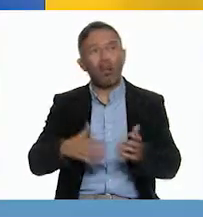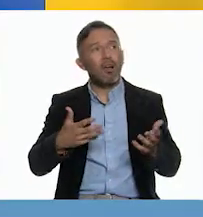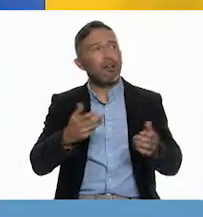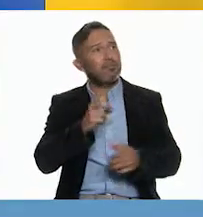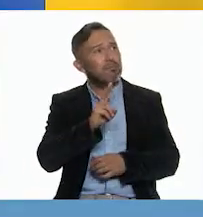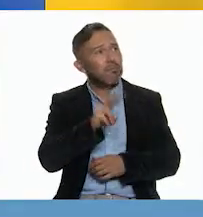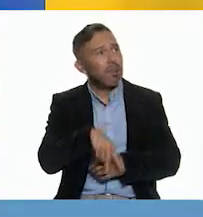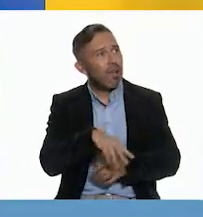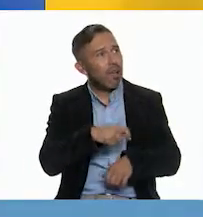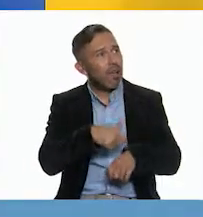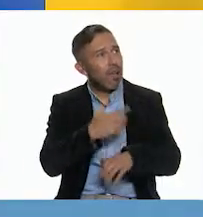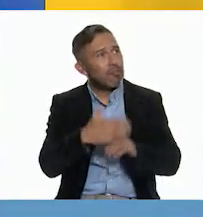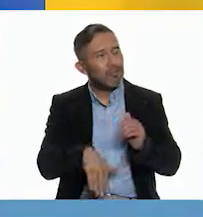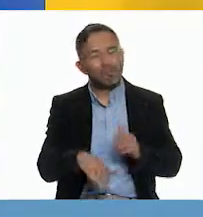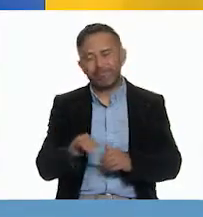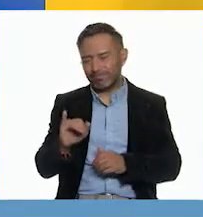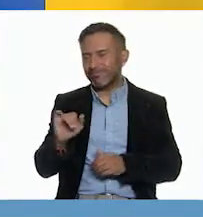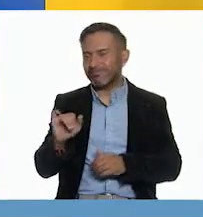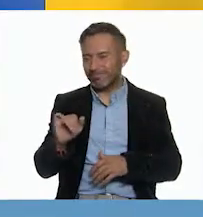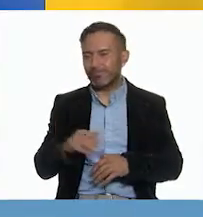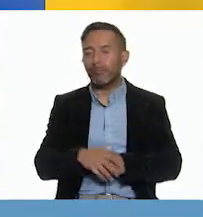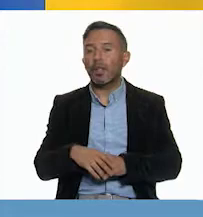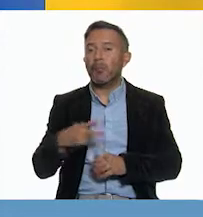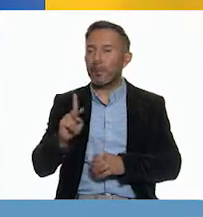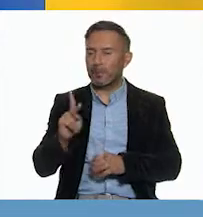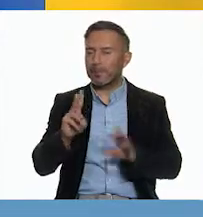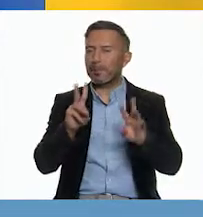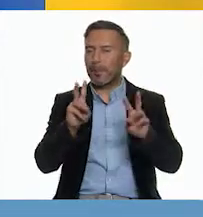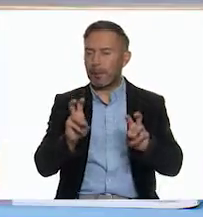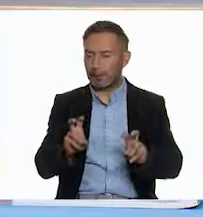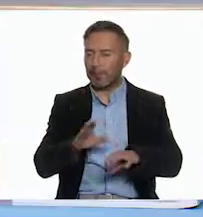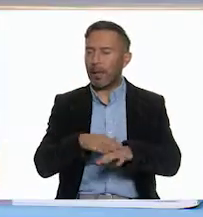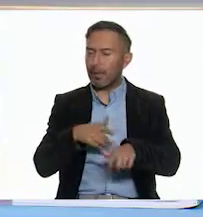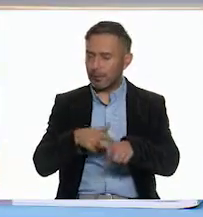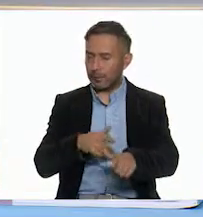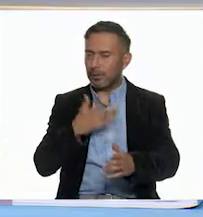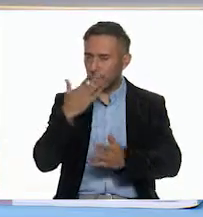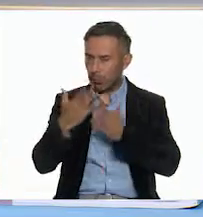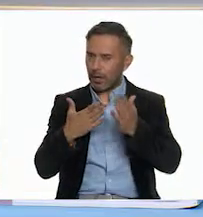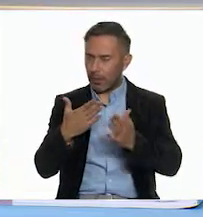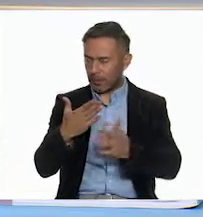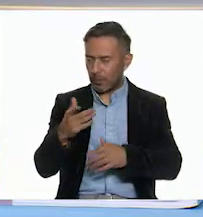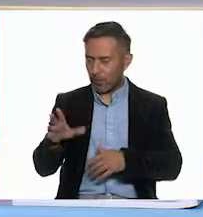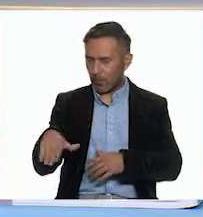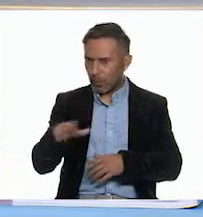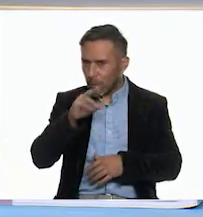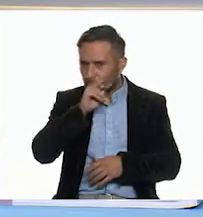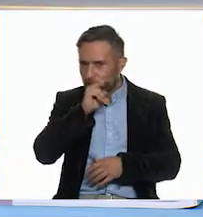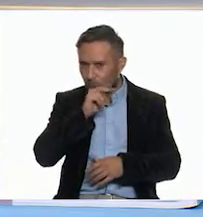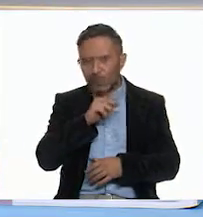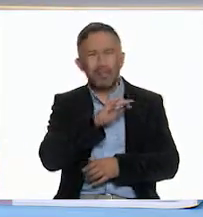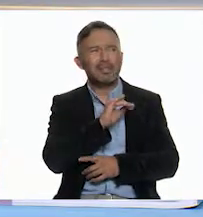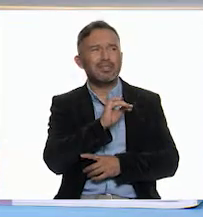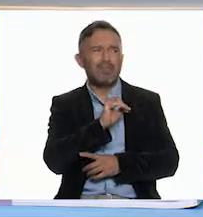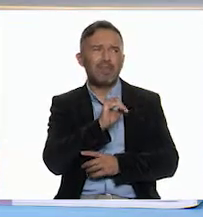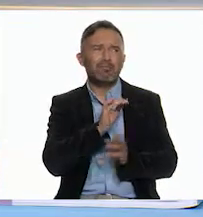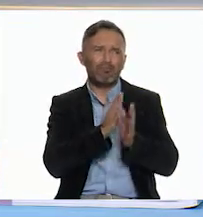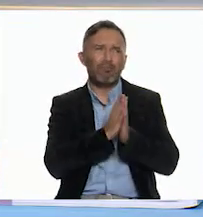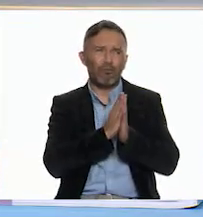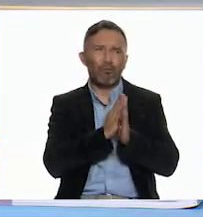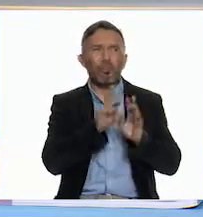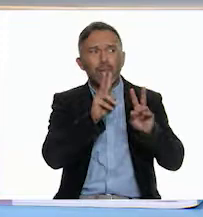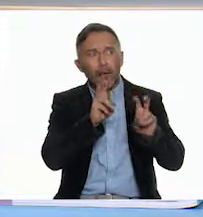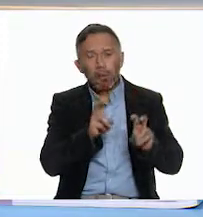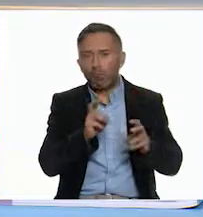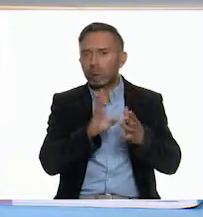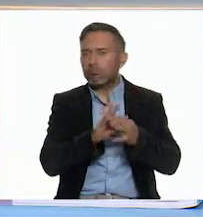Sí, Raulito, pero vamos a seguir tratando estos temas, ya verás, no te preocupes. Sí, por favor, porque son muy interesantes,